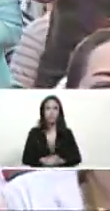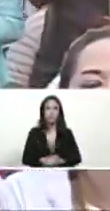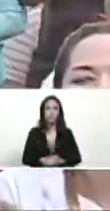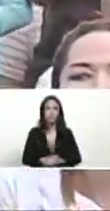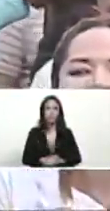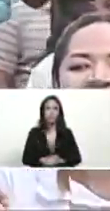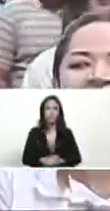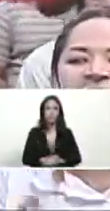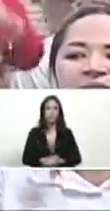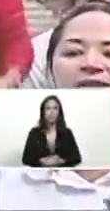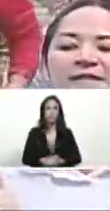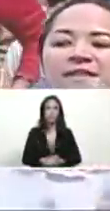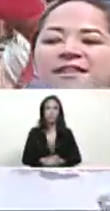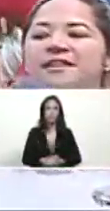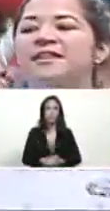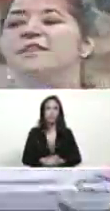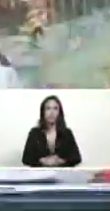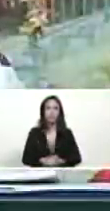Yo quiero